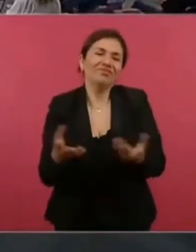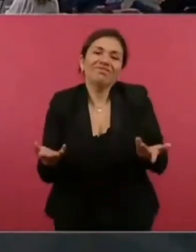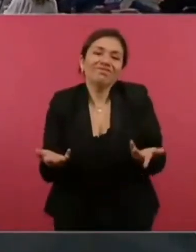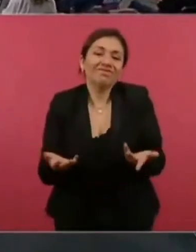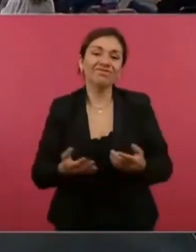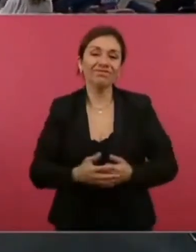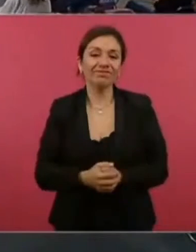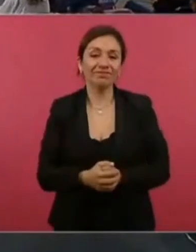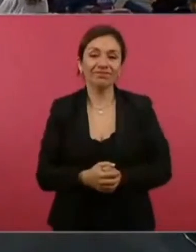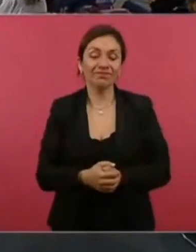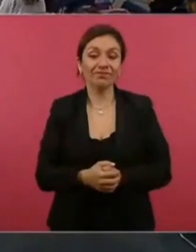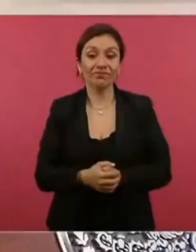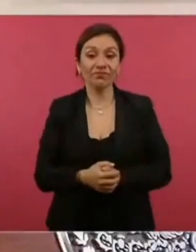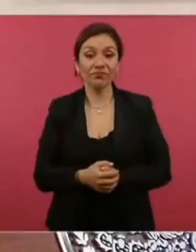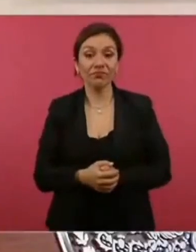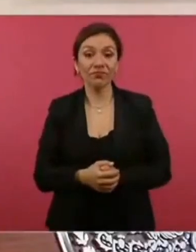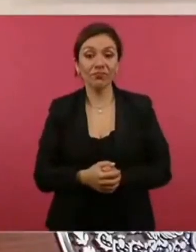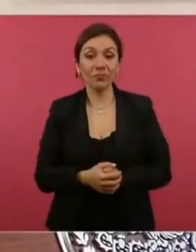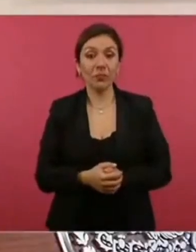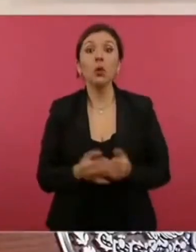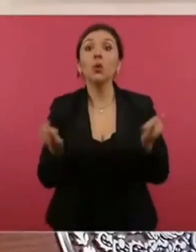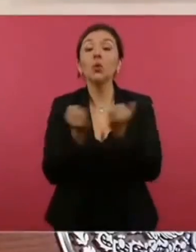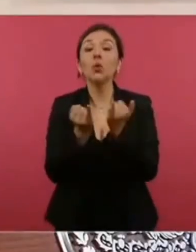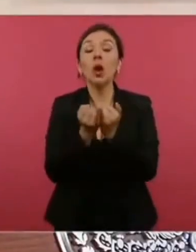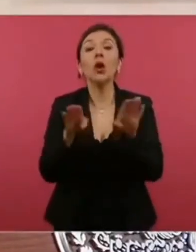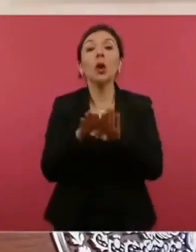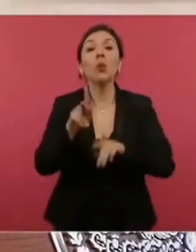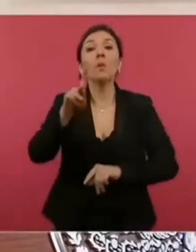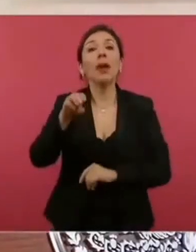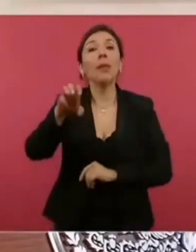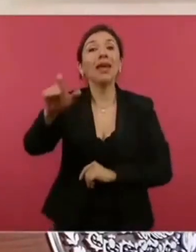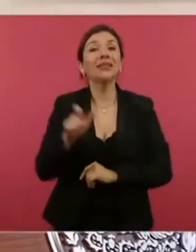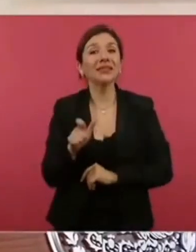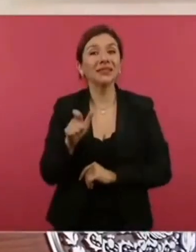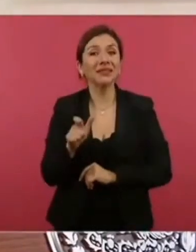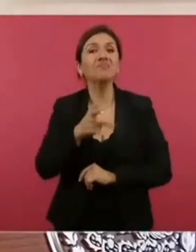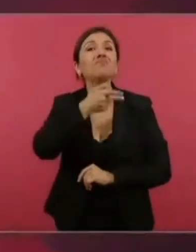distintas. Es lo mismo en el caso de Pemex.